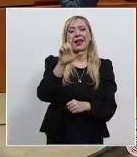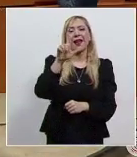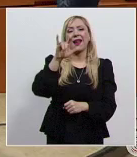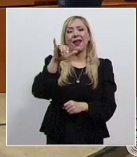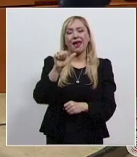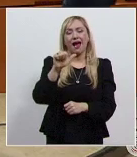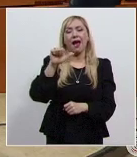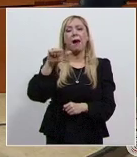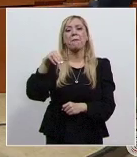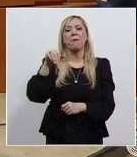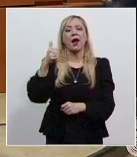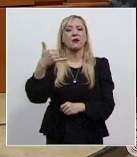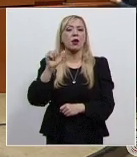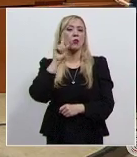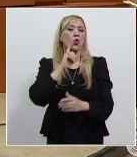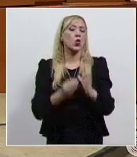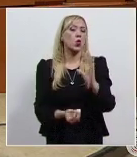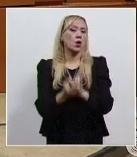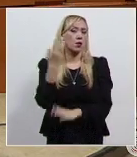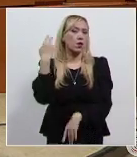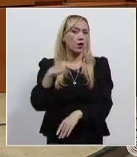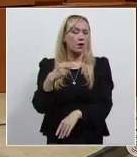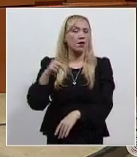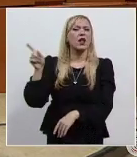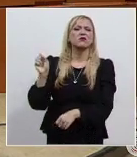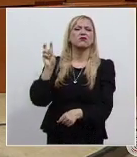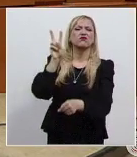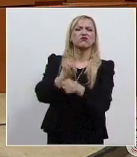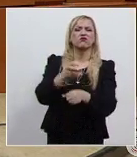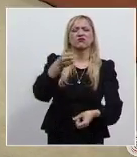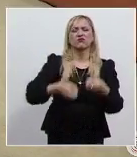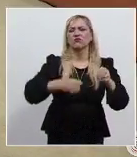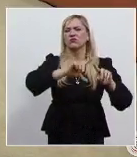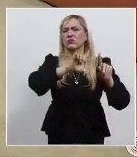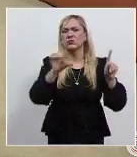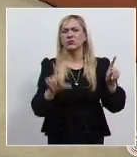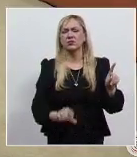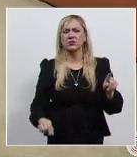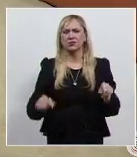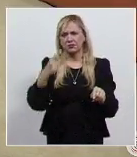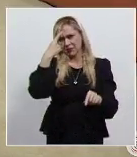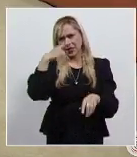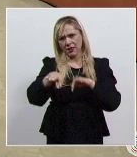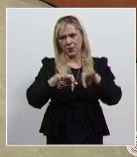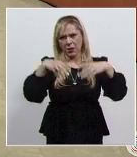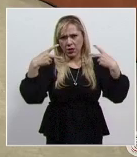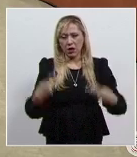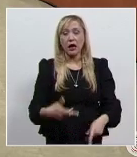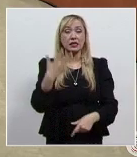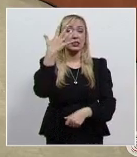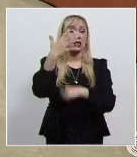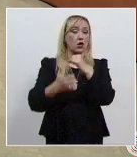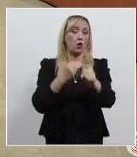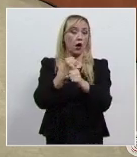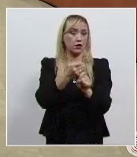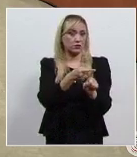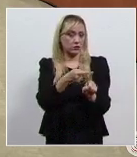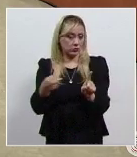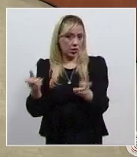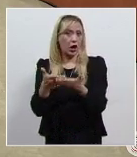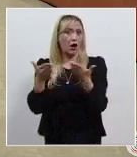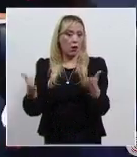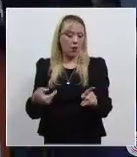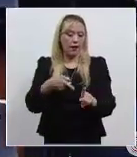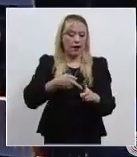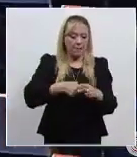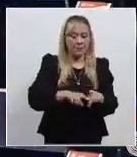como consejera de la Judicatura Federal para un periodo de 5 años. La nueva consejera de la Judicatura Federal sustituirá en